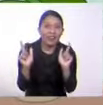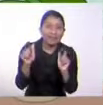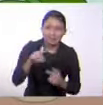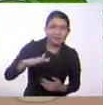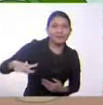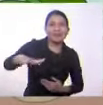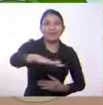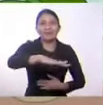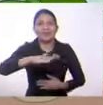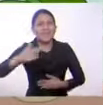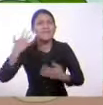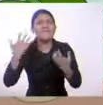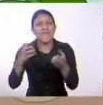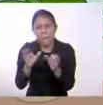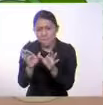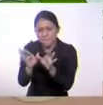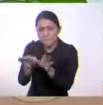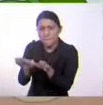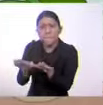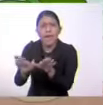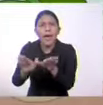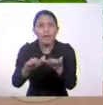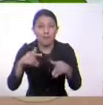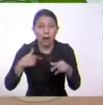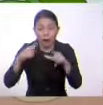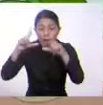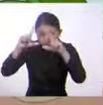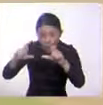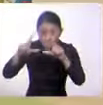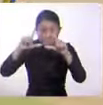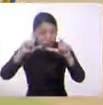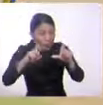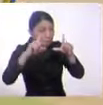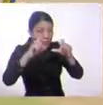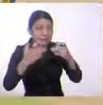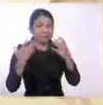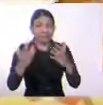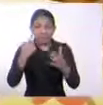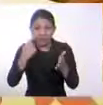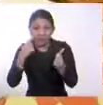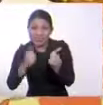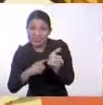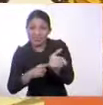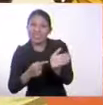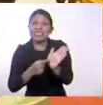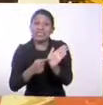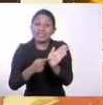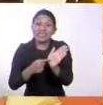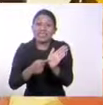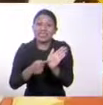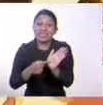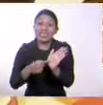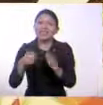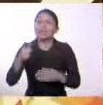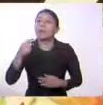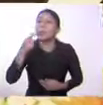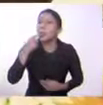de las mariposas. Y les tomé fotos. Abuelo, las mariposas nos dieron a